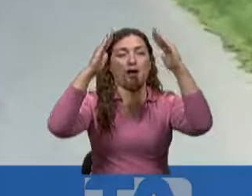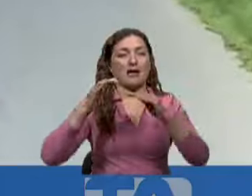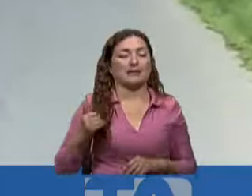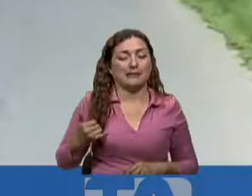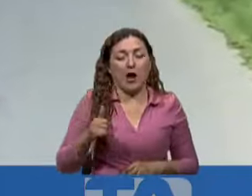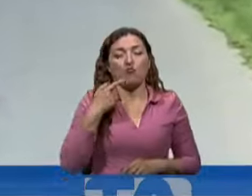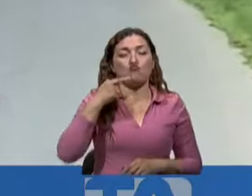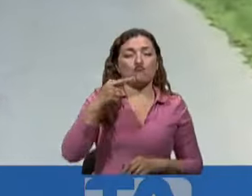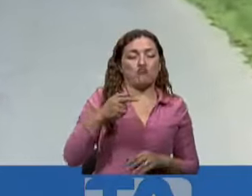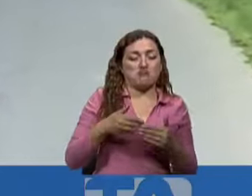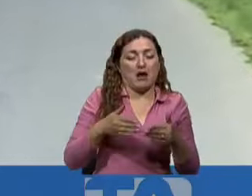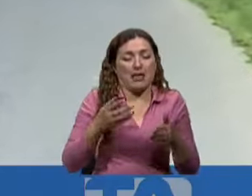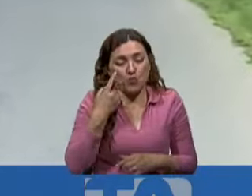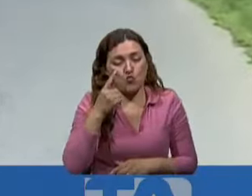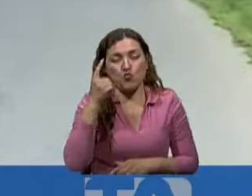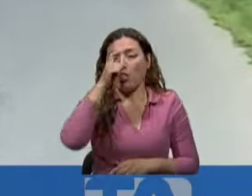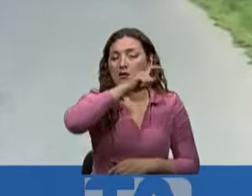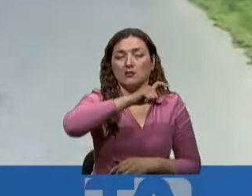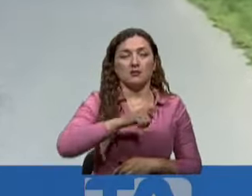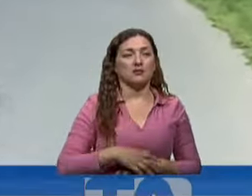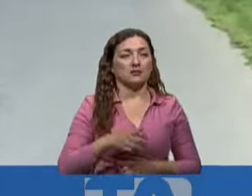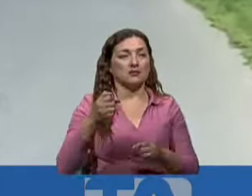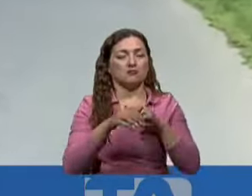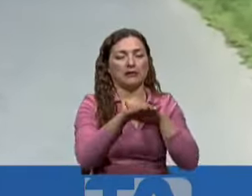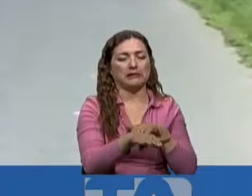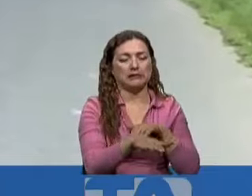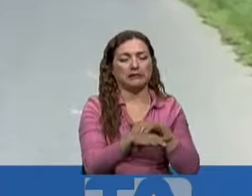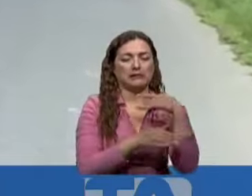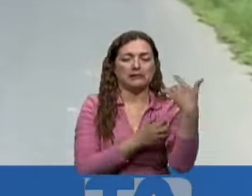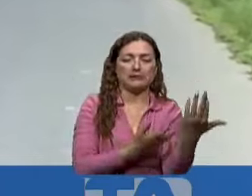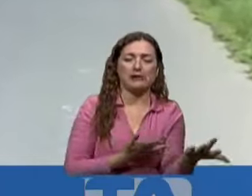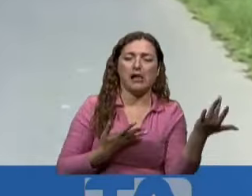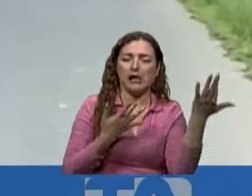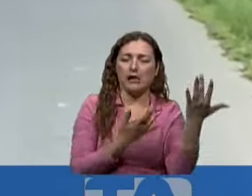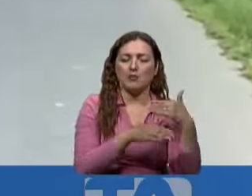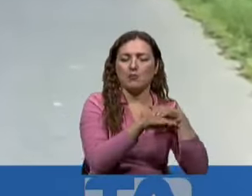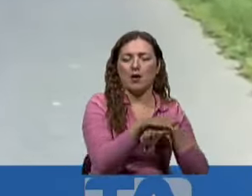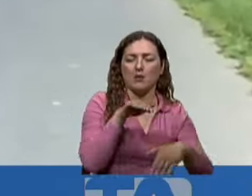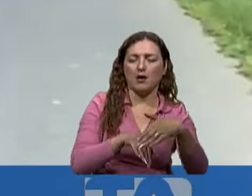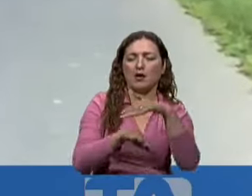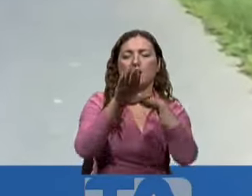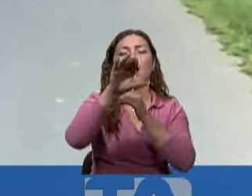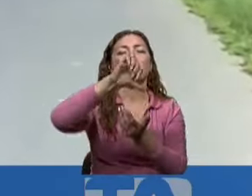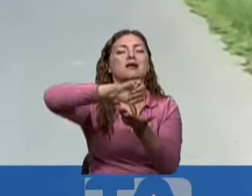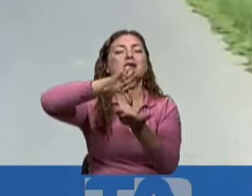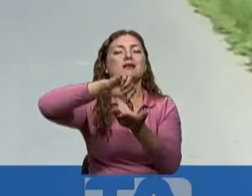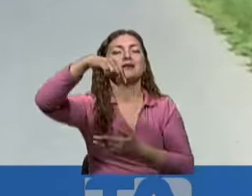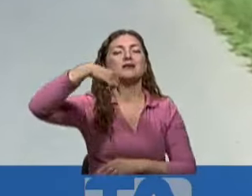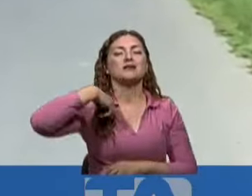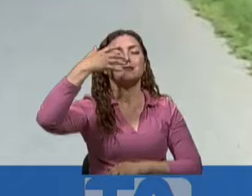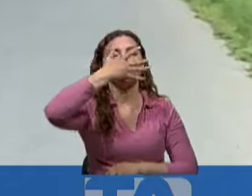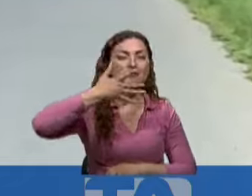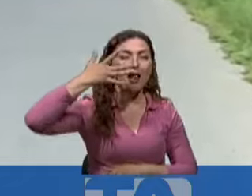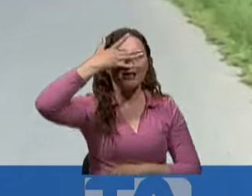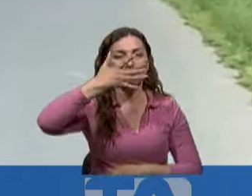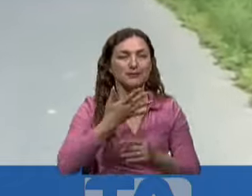abierta. Y de esta manera es como varios vehículos se encuentran apostados en un costado de la vía del ingreso a la ciudad de